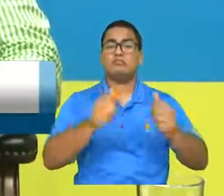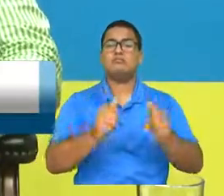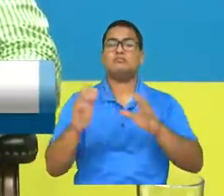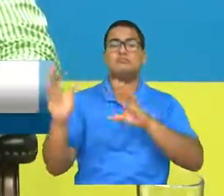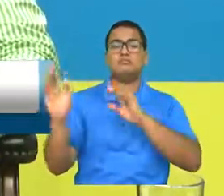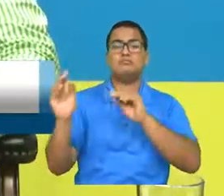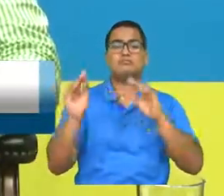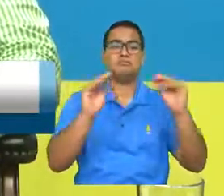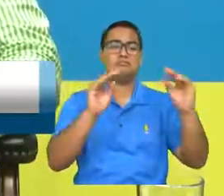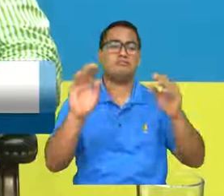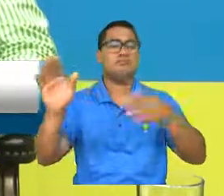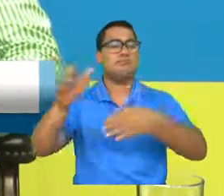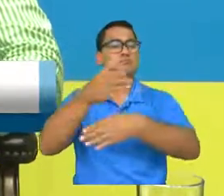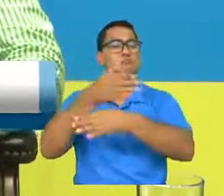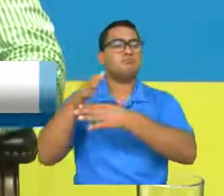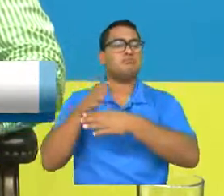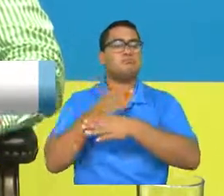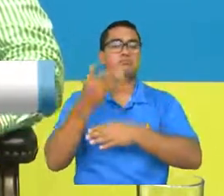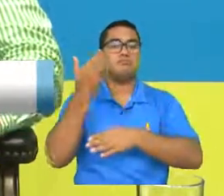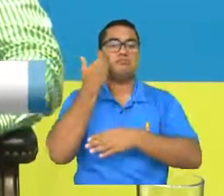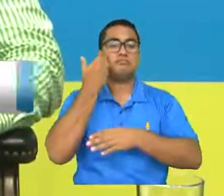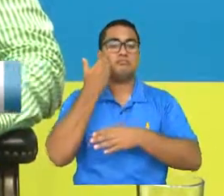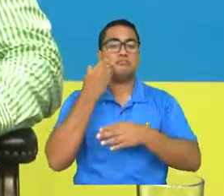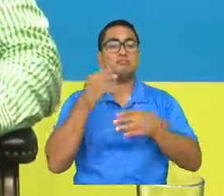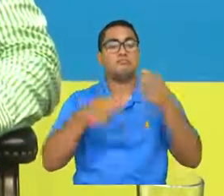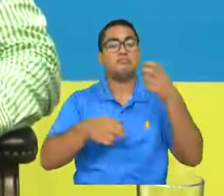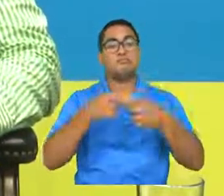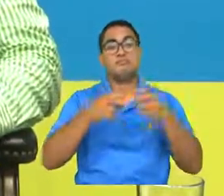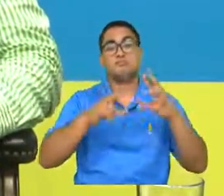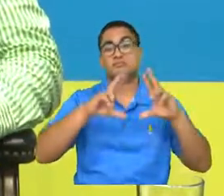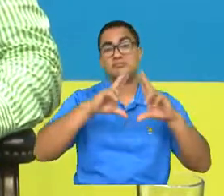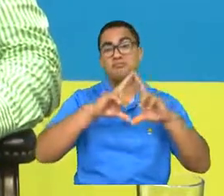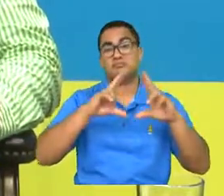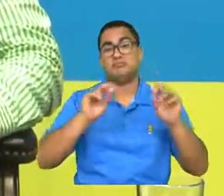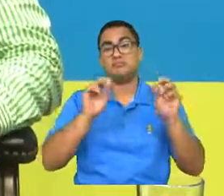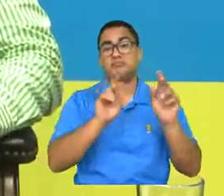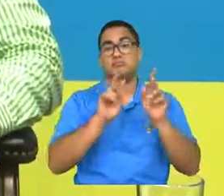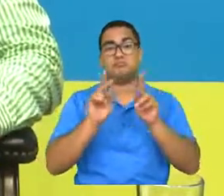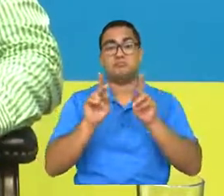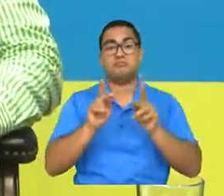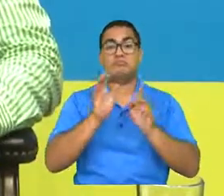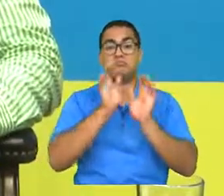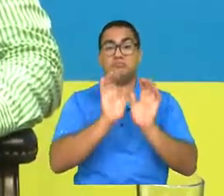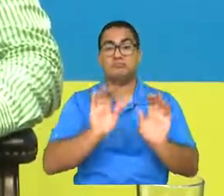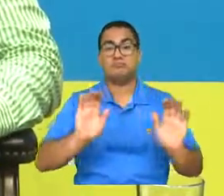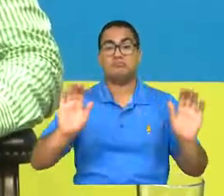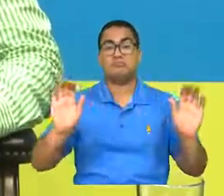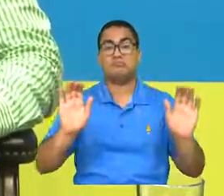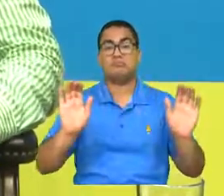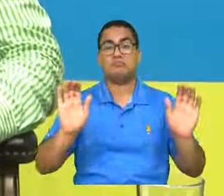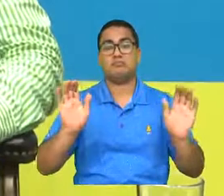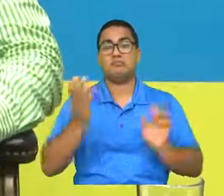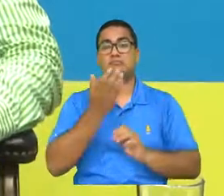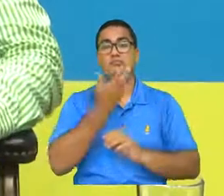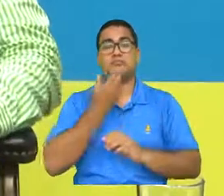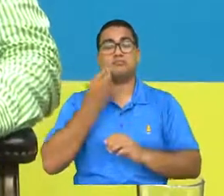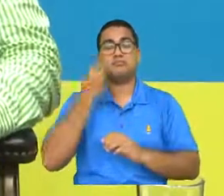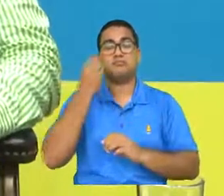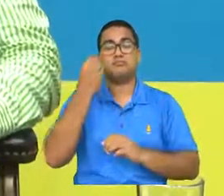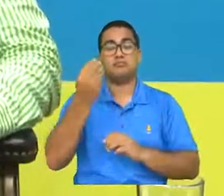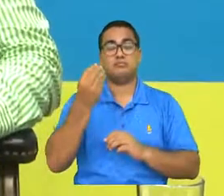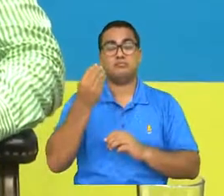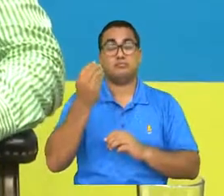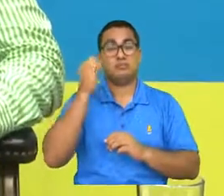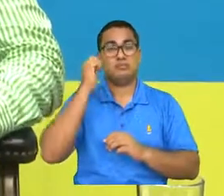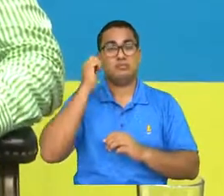los diferentes padecimientos que afectan a la población nicaragüense, tanto a los niños, a los adolescentes, a los jóvenes, a